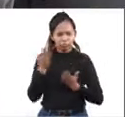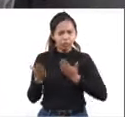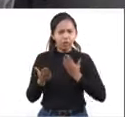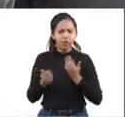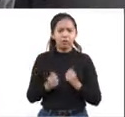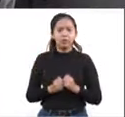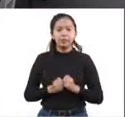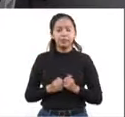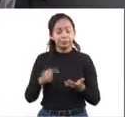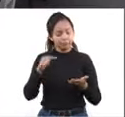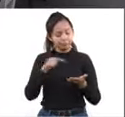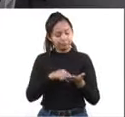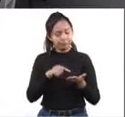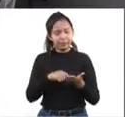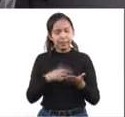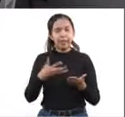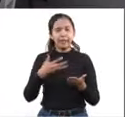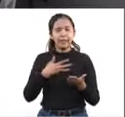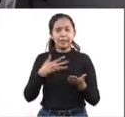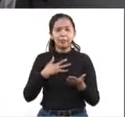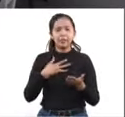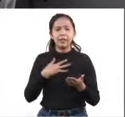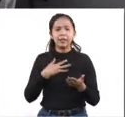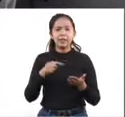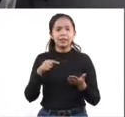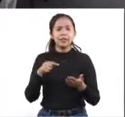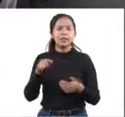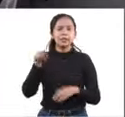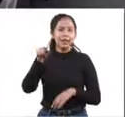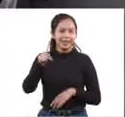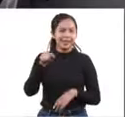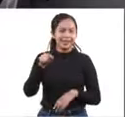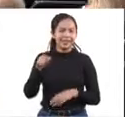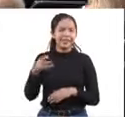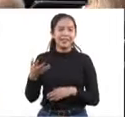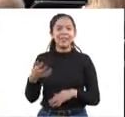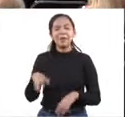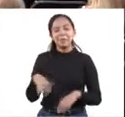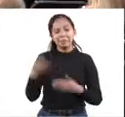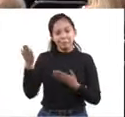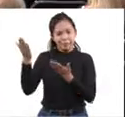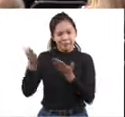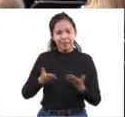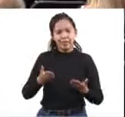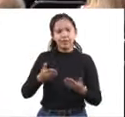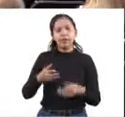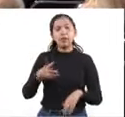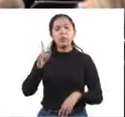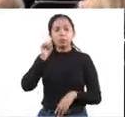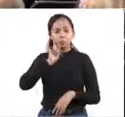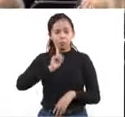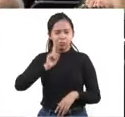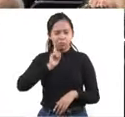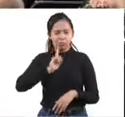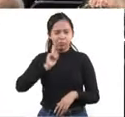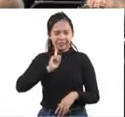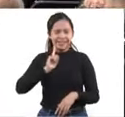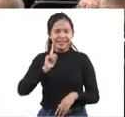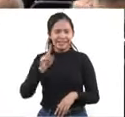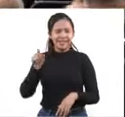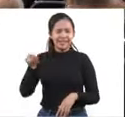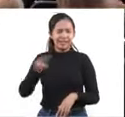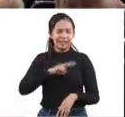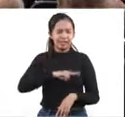con nosotros la viuda de Jorge, un gran amigo que fue el que falleció hace poco, y la invité para que